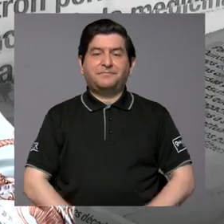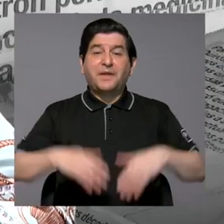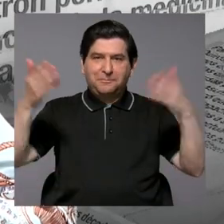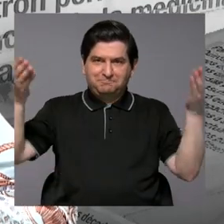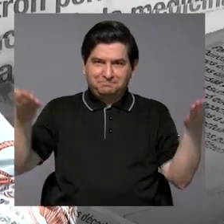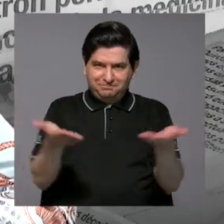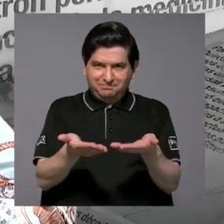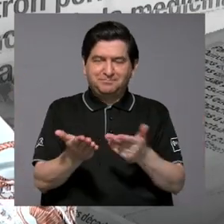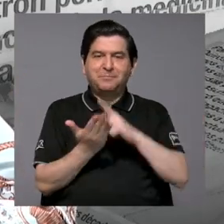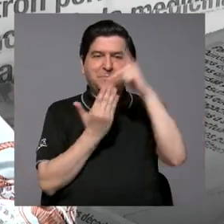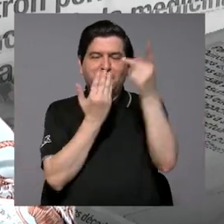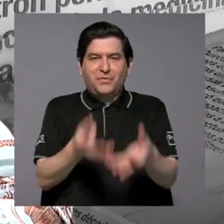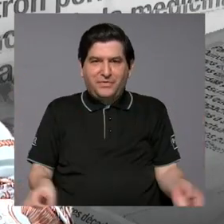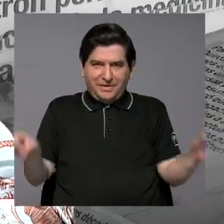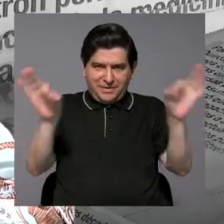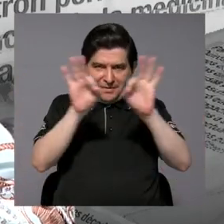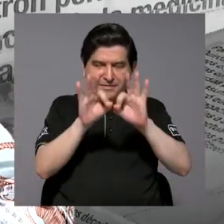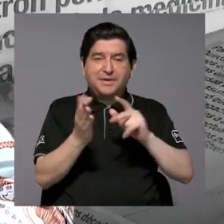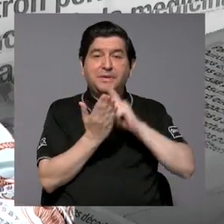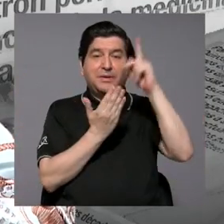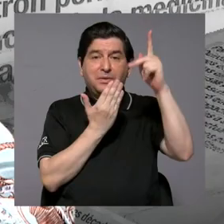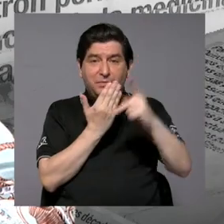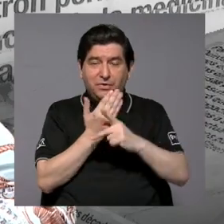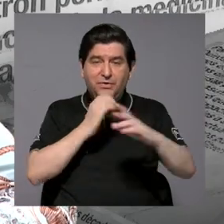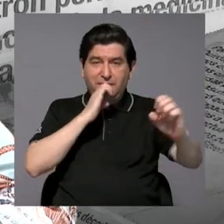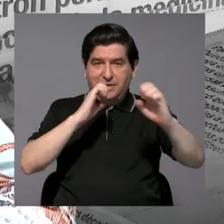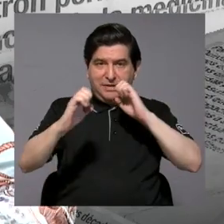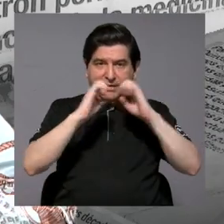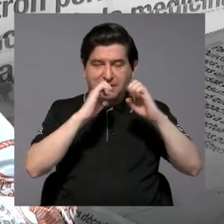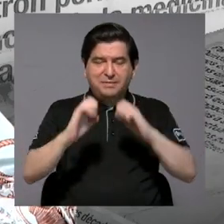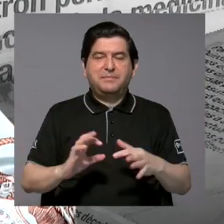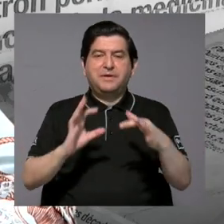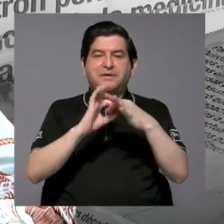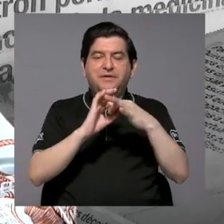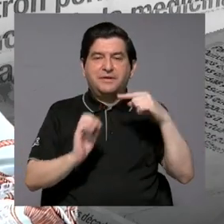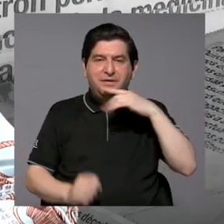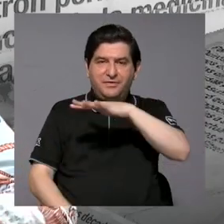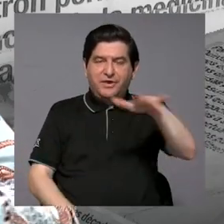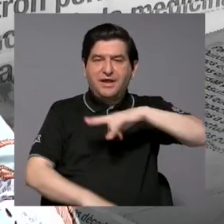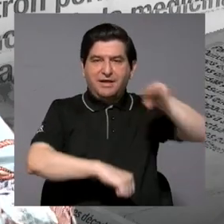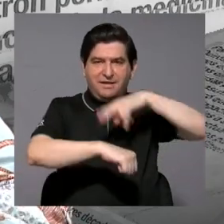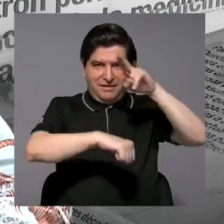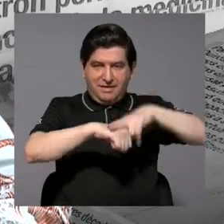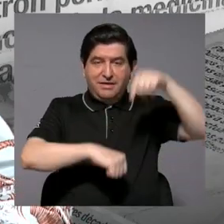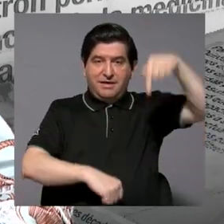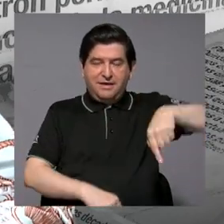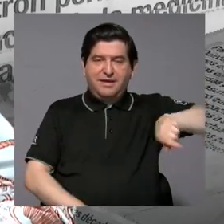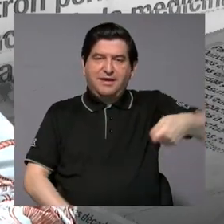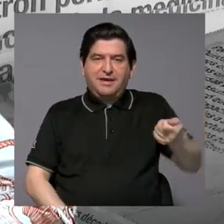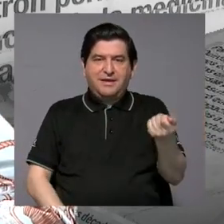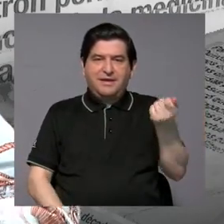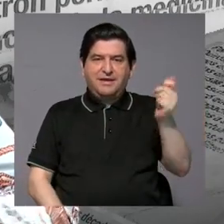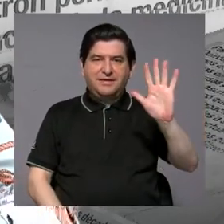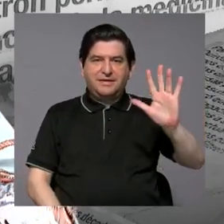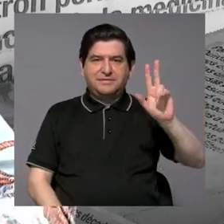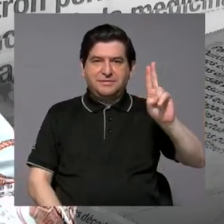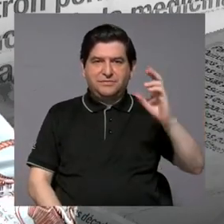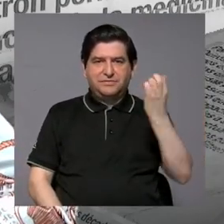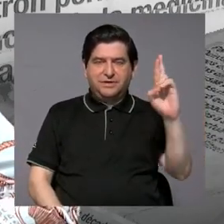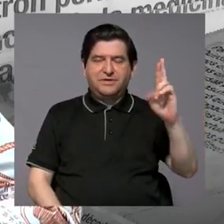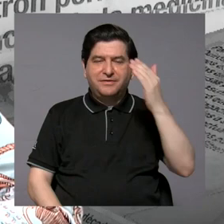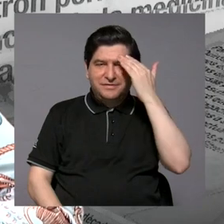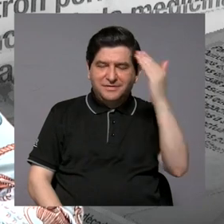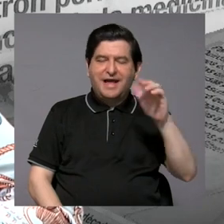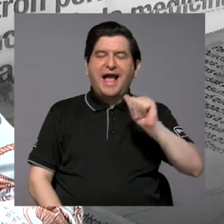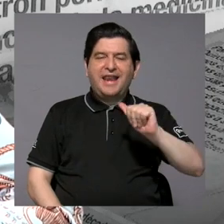Bienvenidos a lo que importa un programa de entrevista sobre la realidad nacional aquí por Canal 15 ucr Les saluda